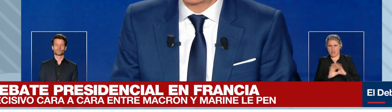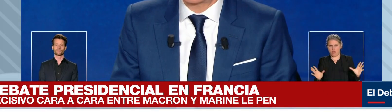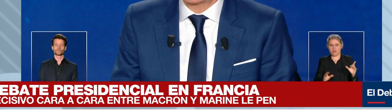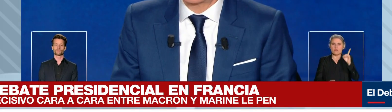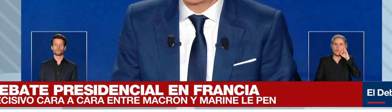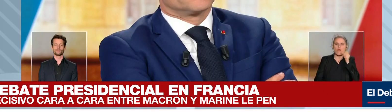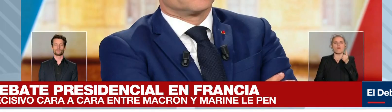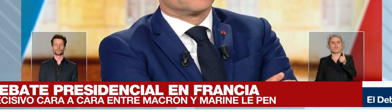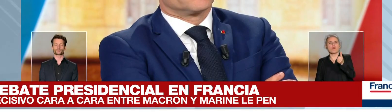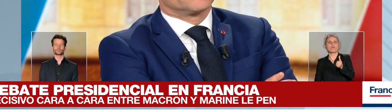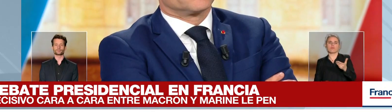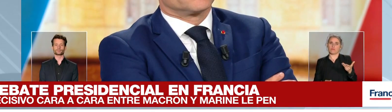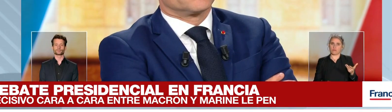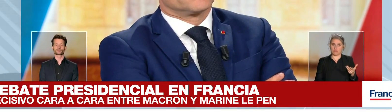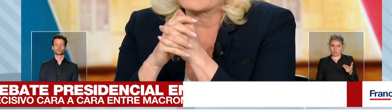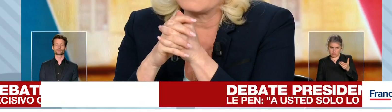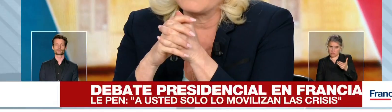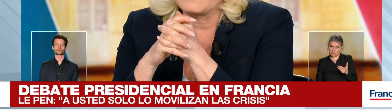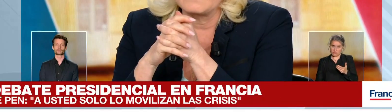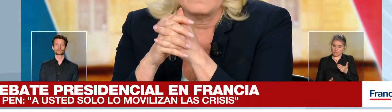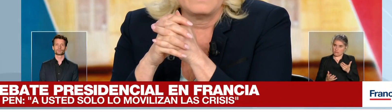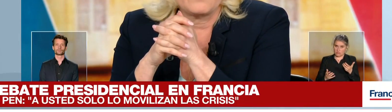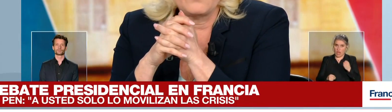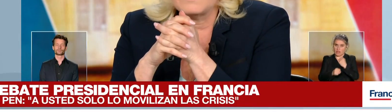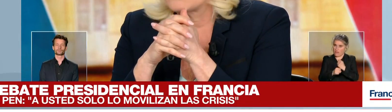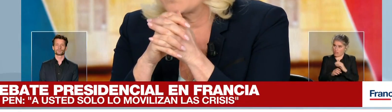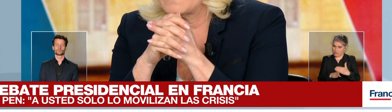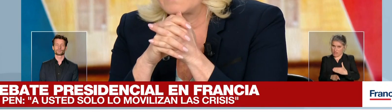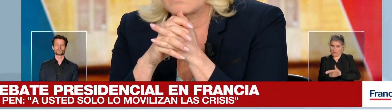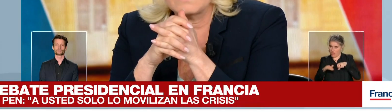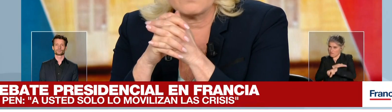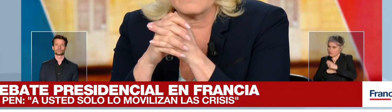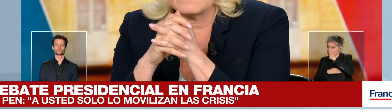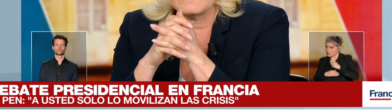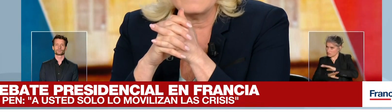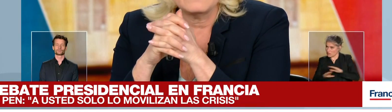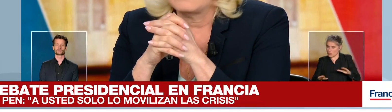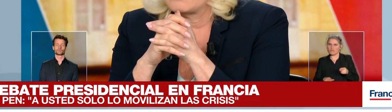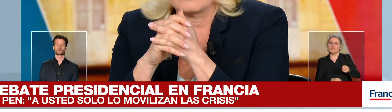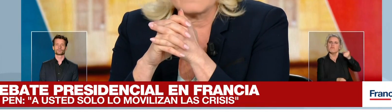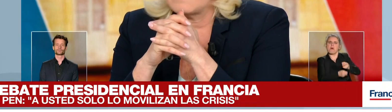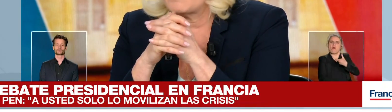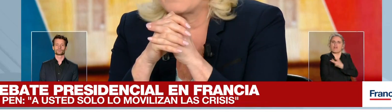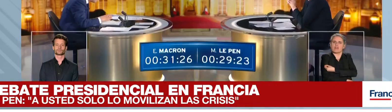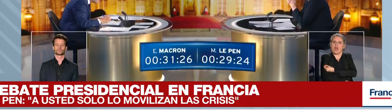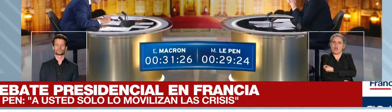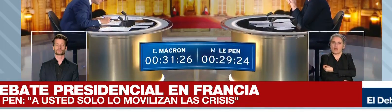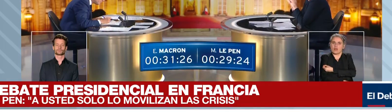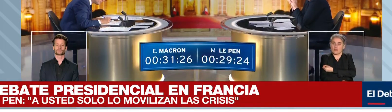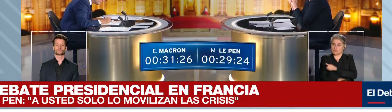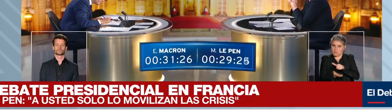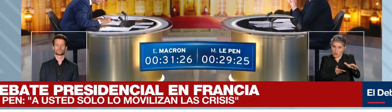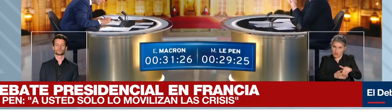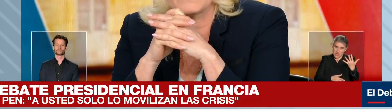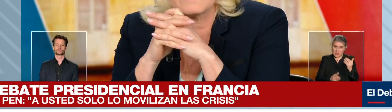15.000 personales auxiliares de la salud, porque usted quería que ellos se hicieran la prueba para